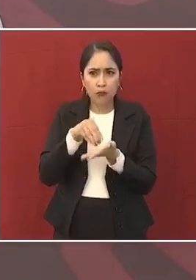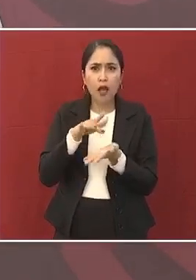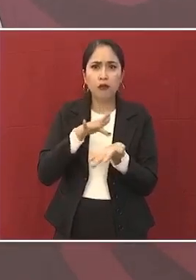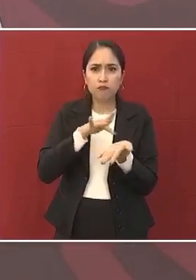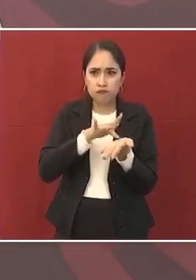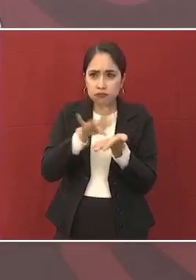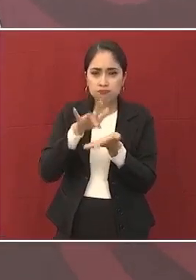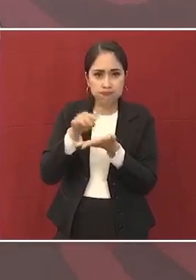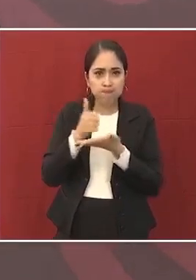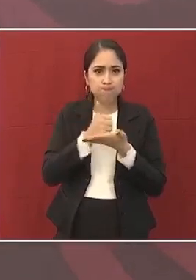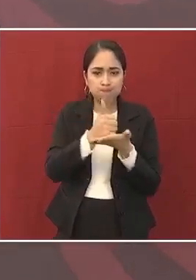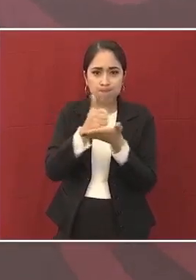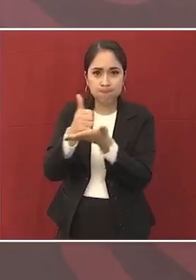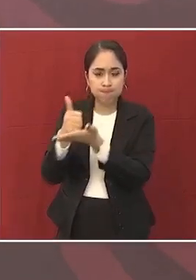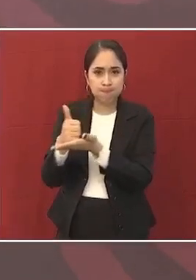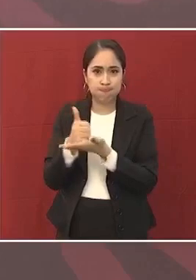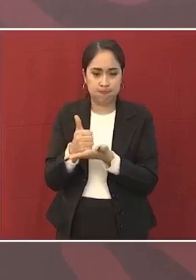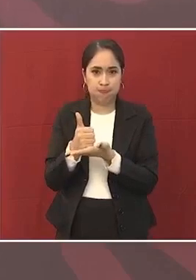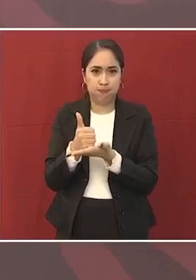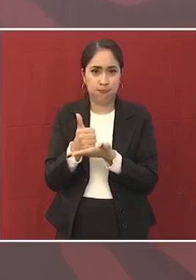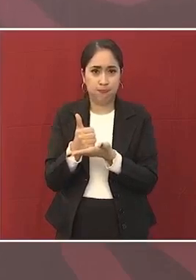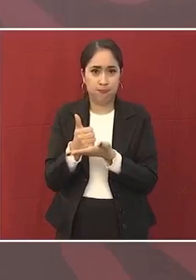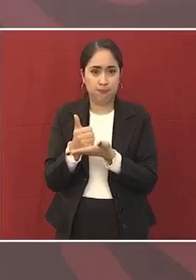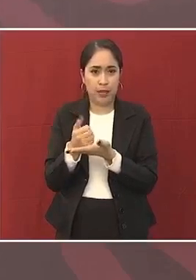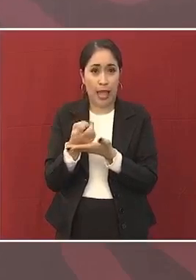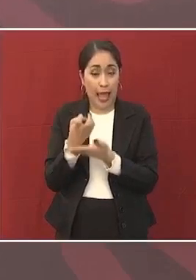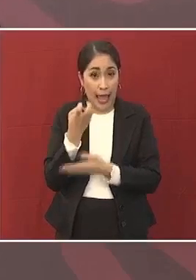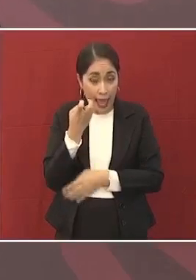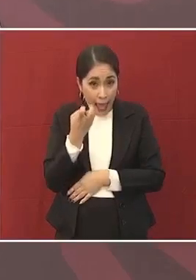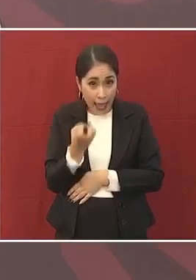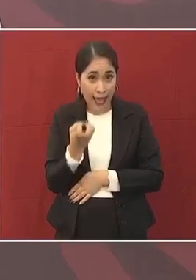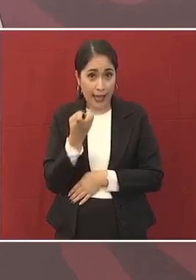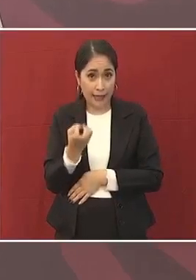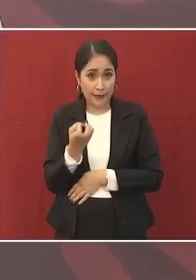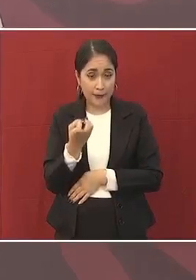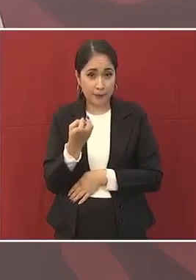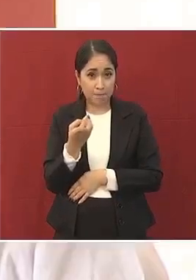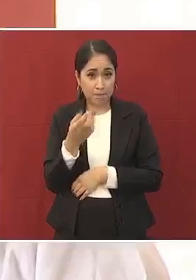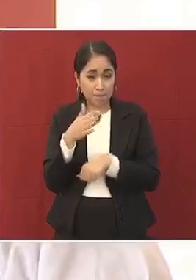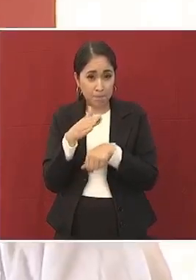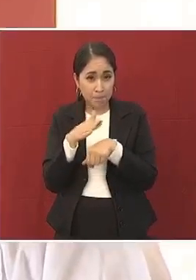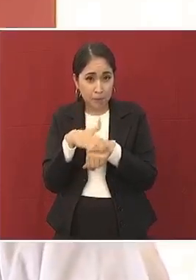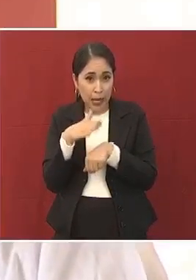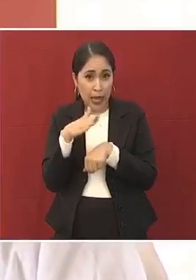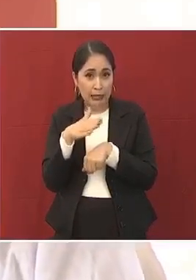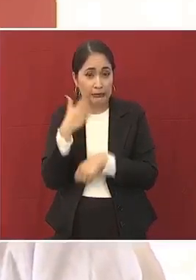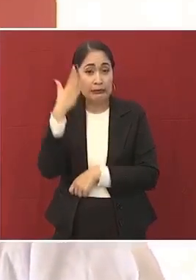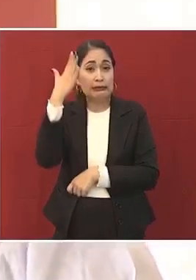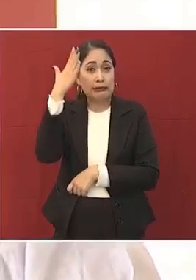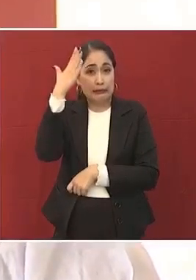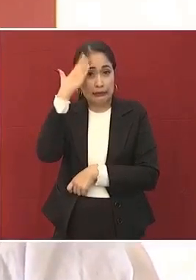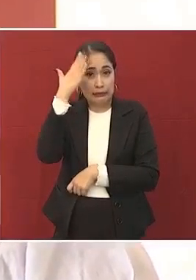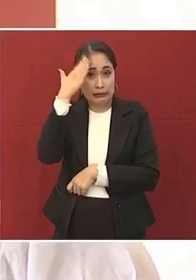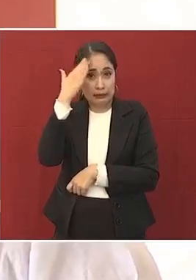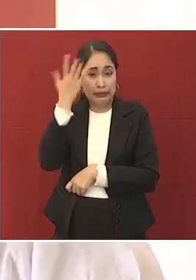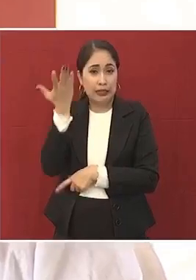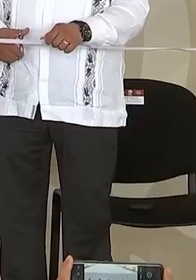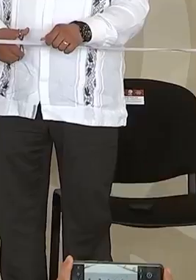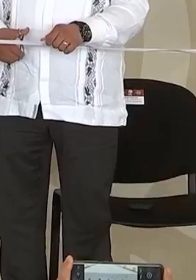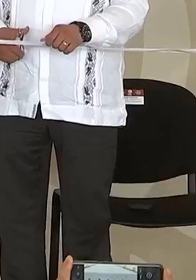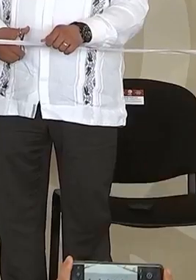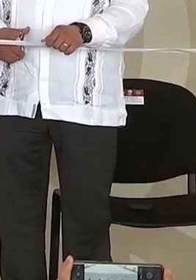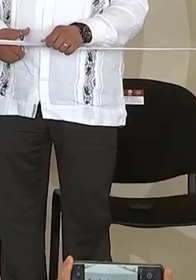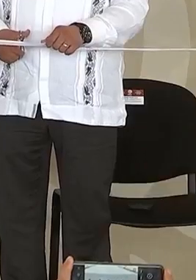porque esa es la función principal de cualquier gobierno.